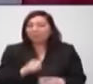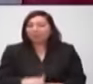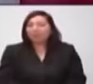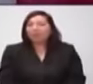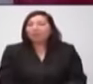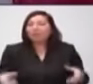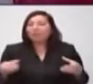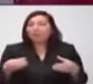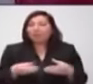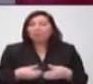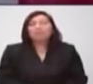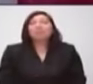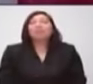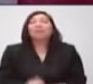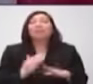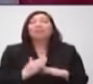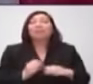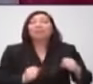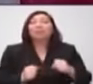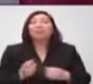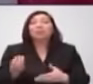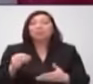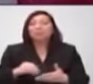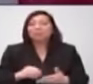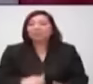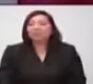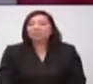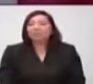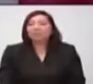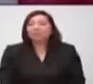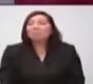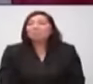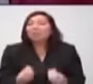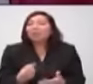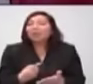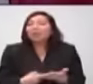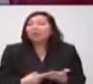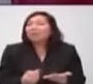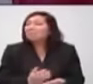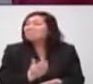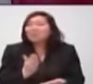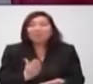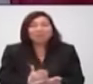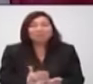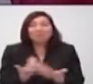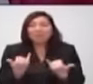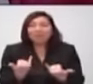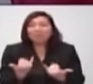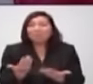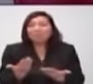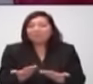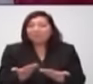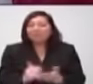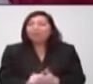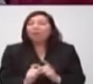la Comisión de Defensa de Derechos del Consumidor, porque considero que el problema está vigente, y le pediría a mis